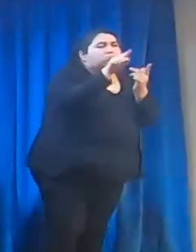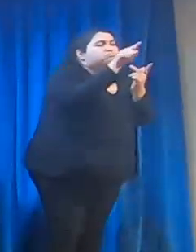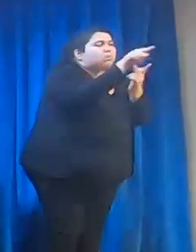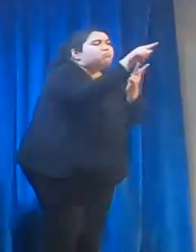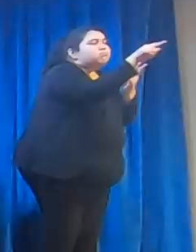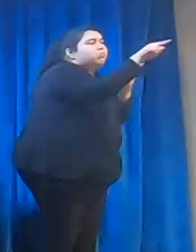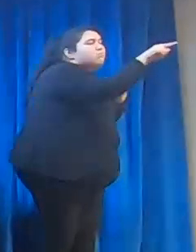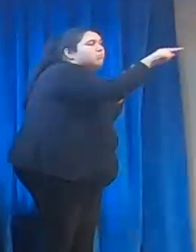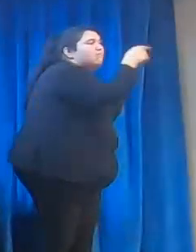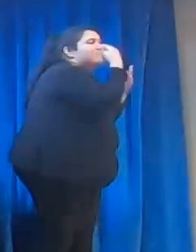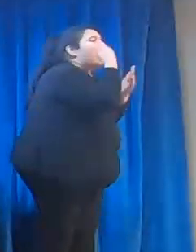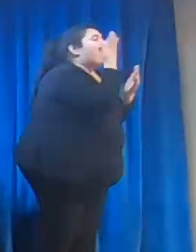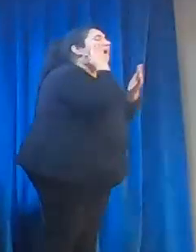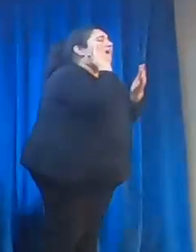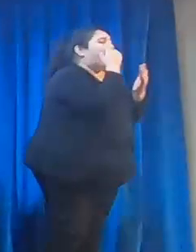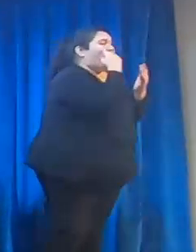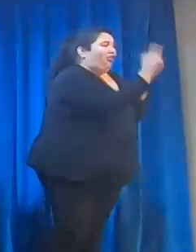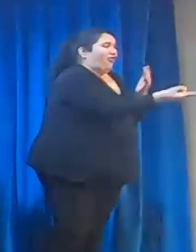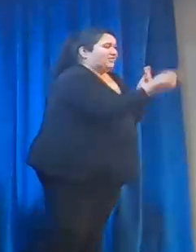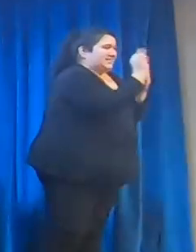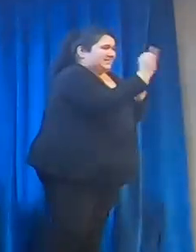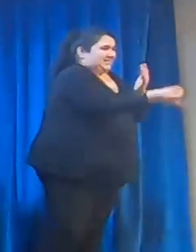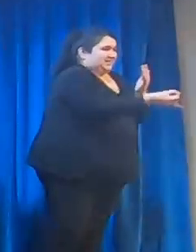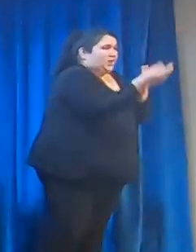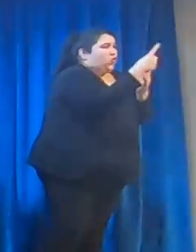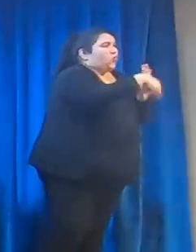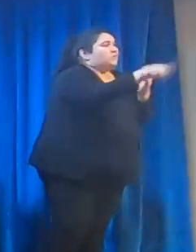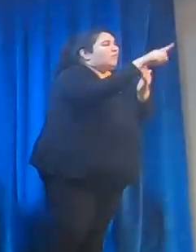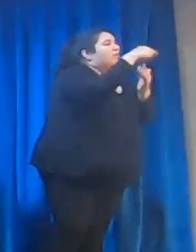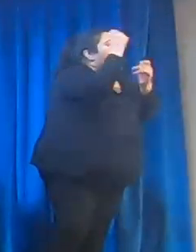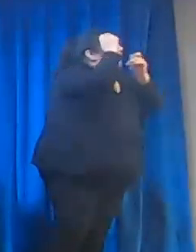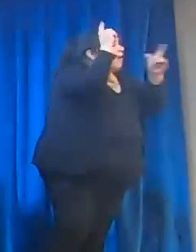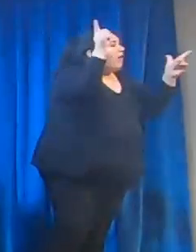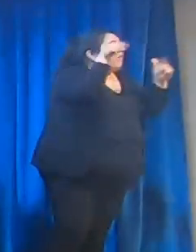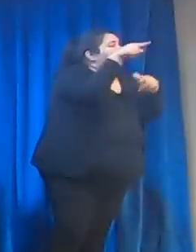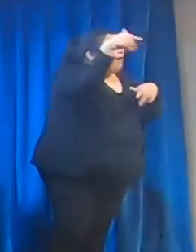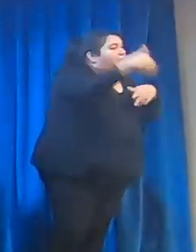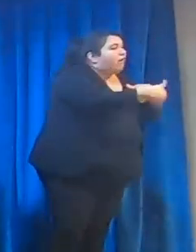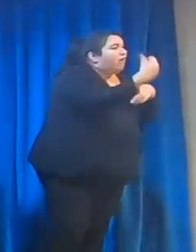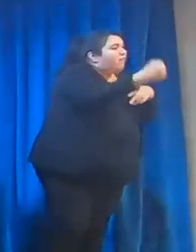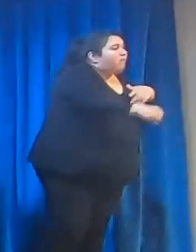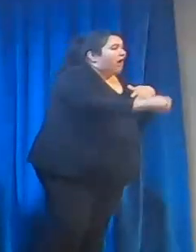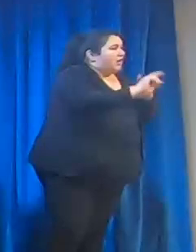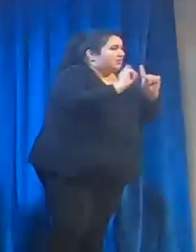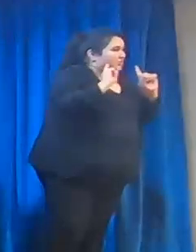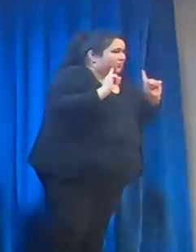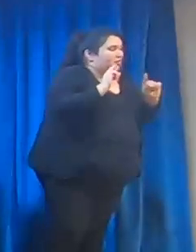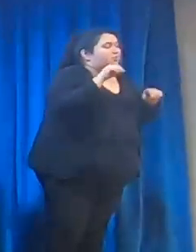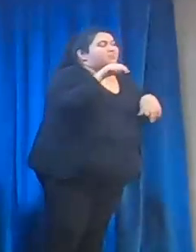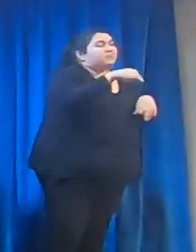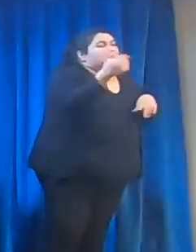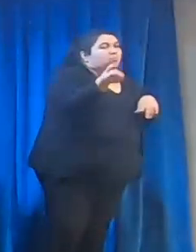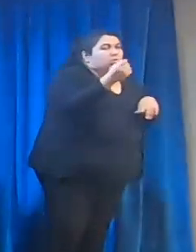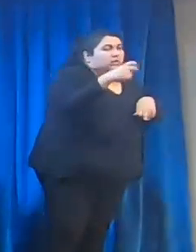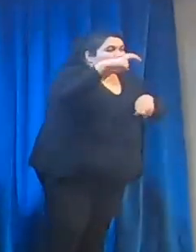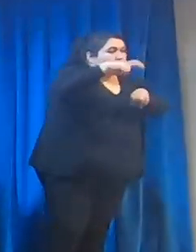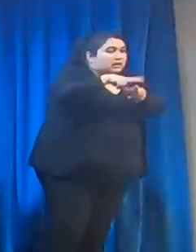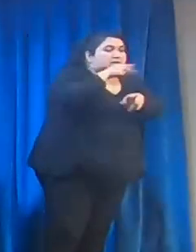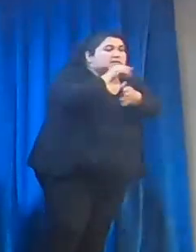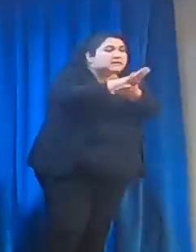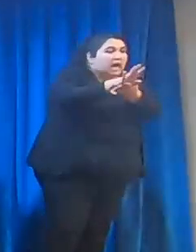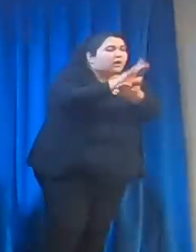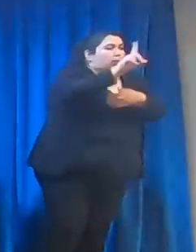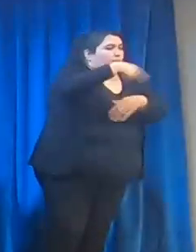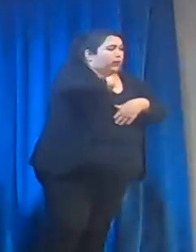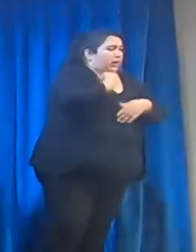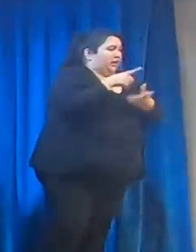registro es poder verlo, ¿no? Y poder imaginarse por qué no vino. Y que los chicos puedan ver que sigue estando el banco libre, tiene que ver